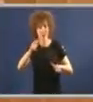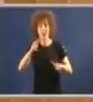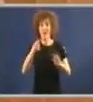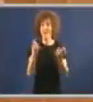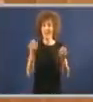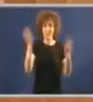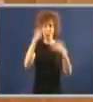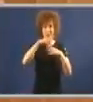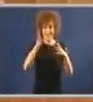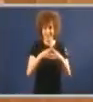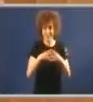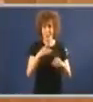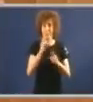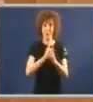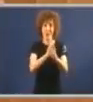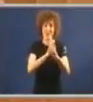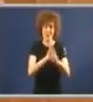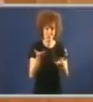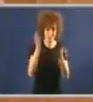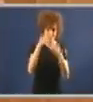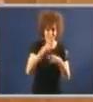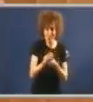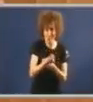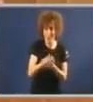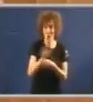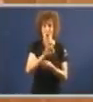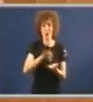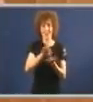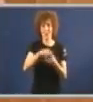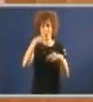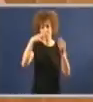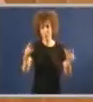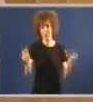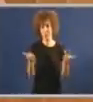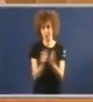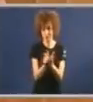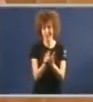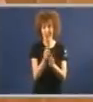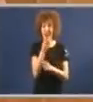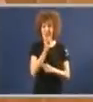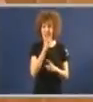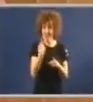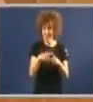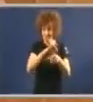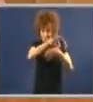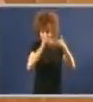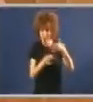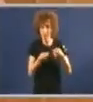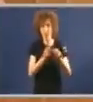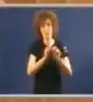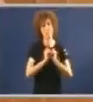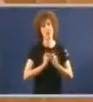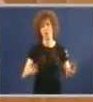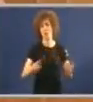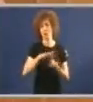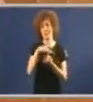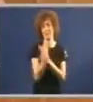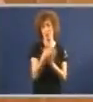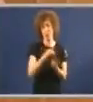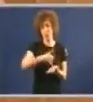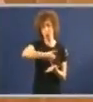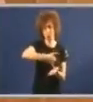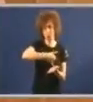falta de infraestructuras, medios de transporte e a supresión de servicios públicos. Estes elementos agravan a situación de